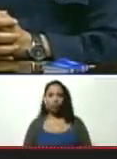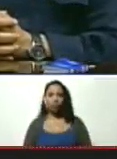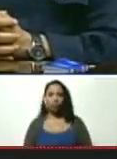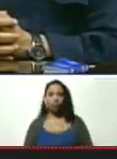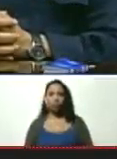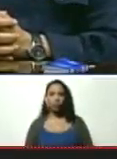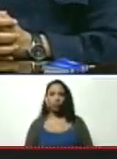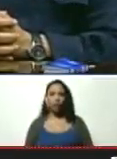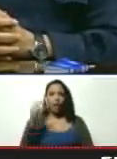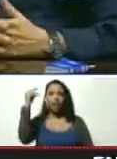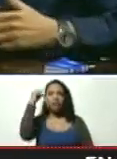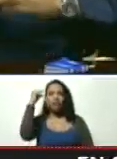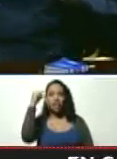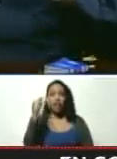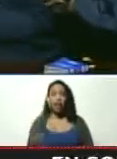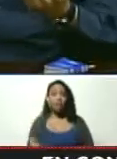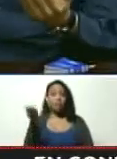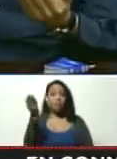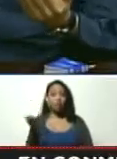que es una fecha icónica.